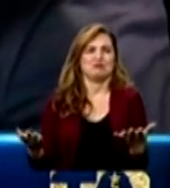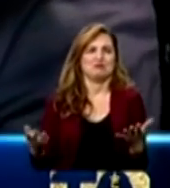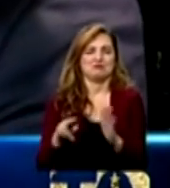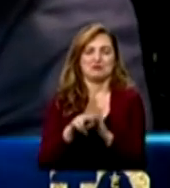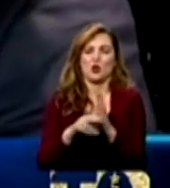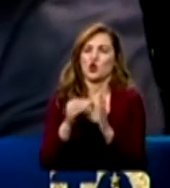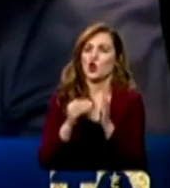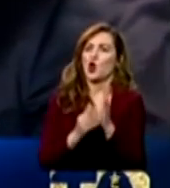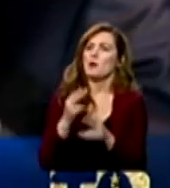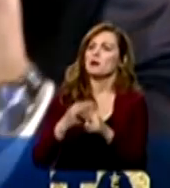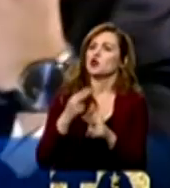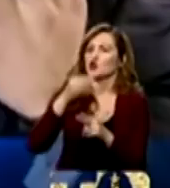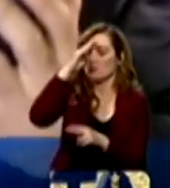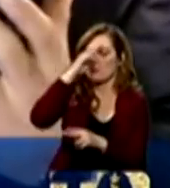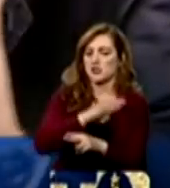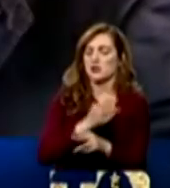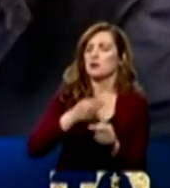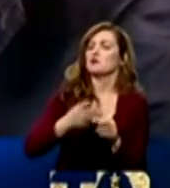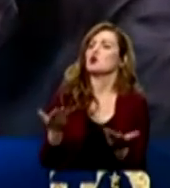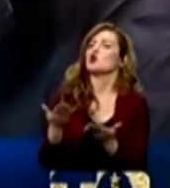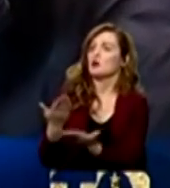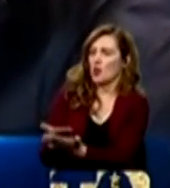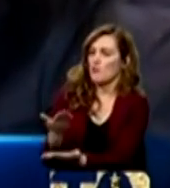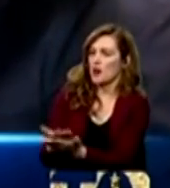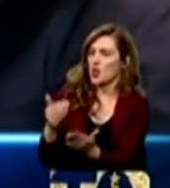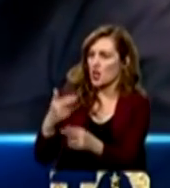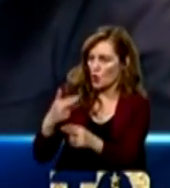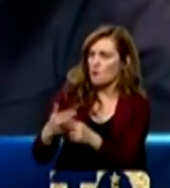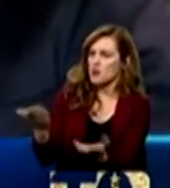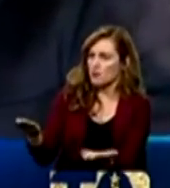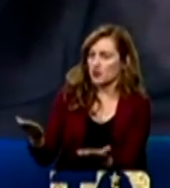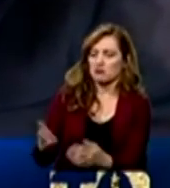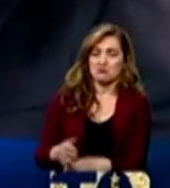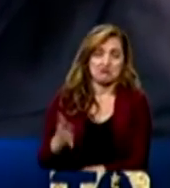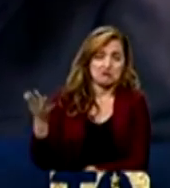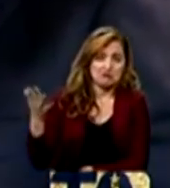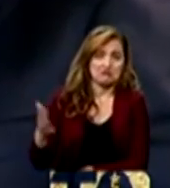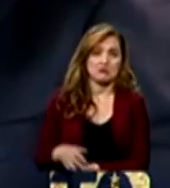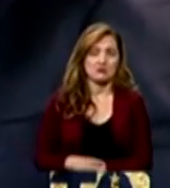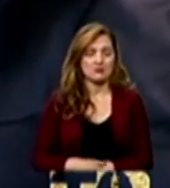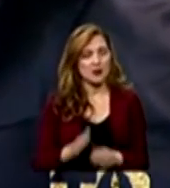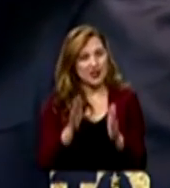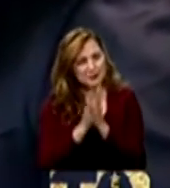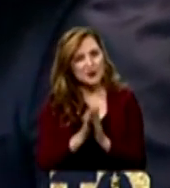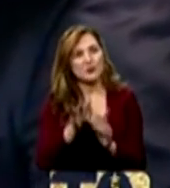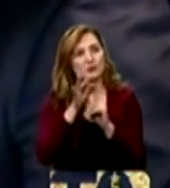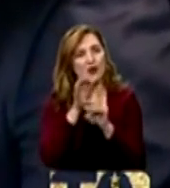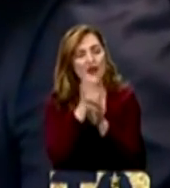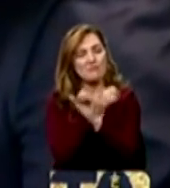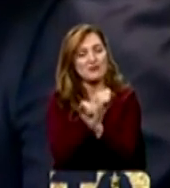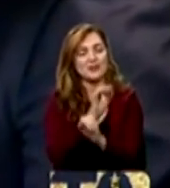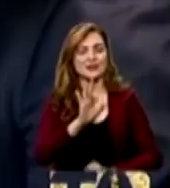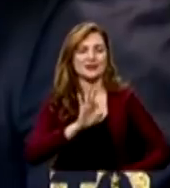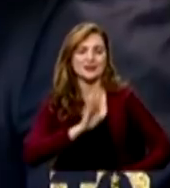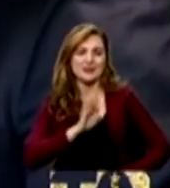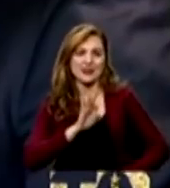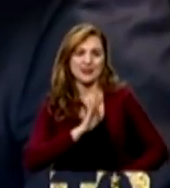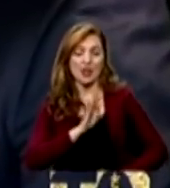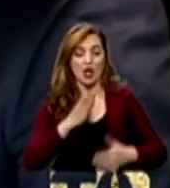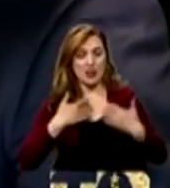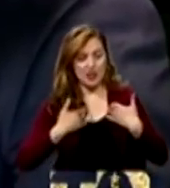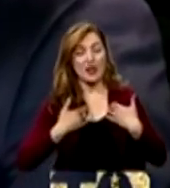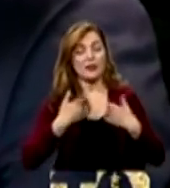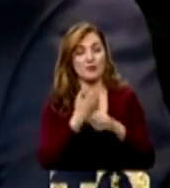nóminas del personal militar que estuvieron presentes ese día? Entonces, pido de manera muy especial de que la defensa técnica se va a retirar por